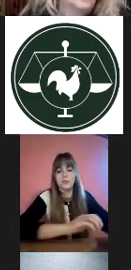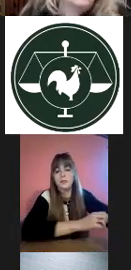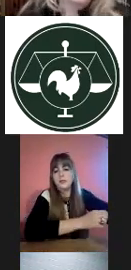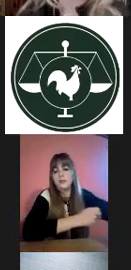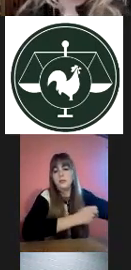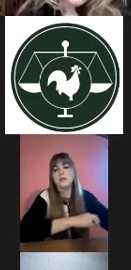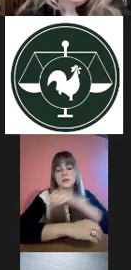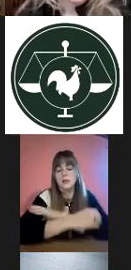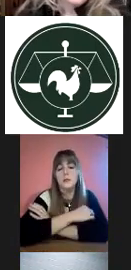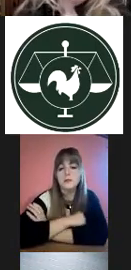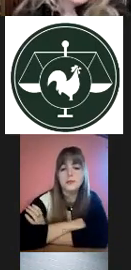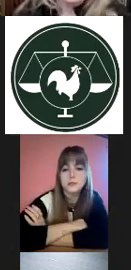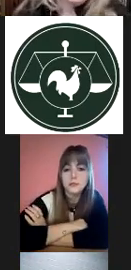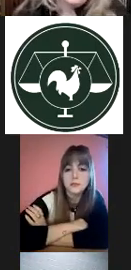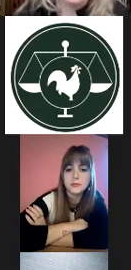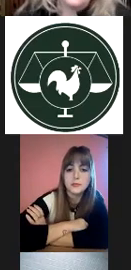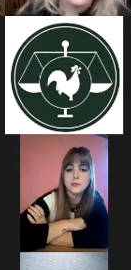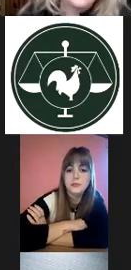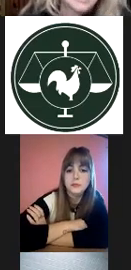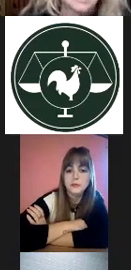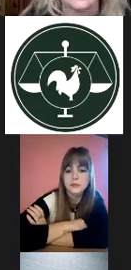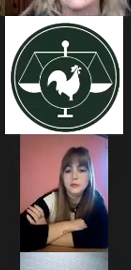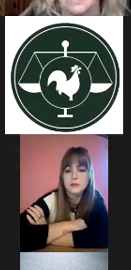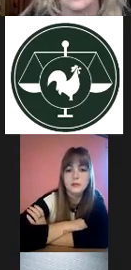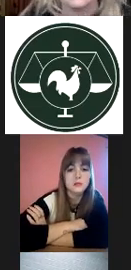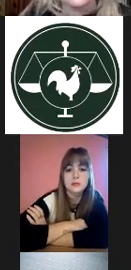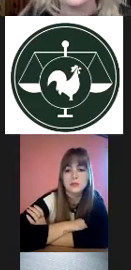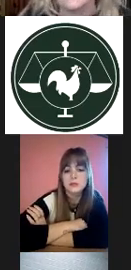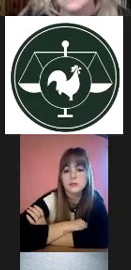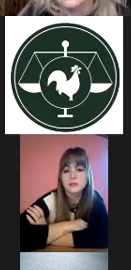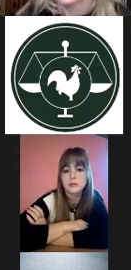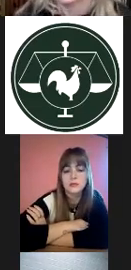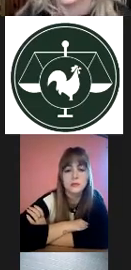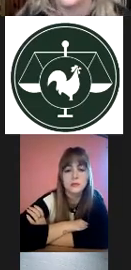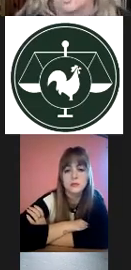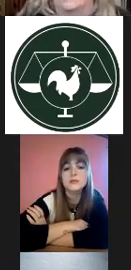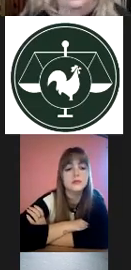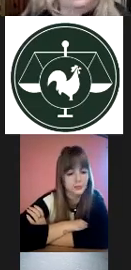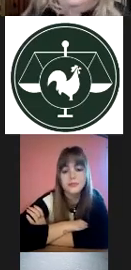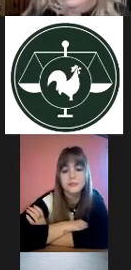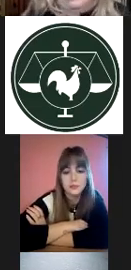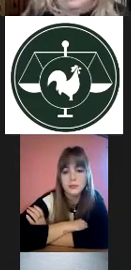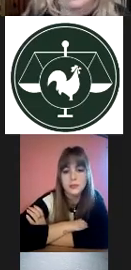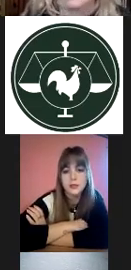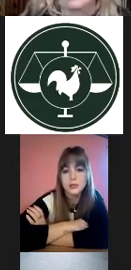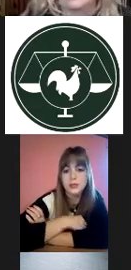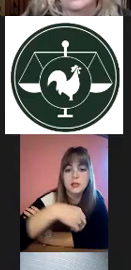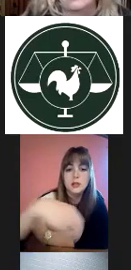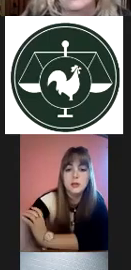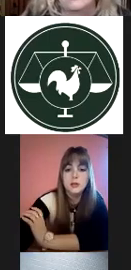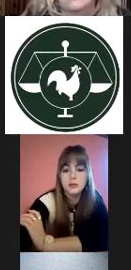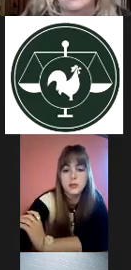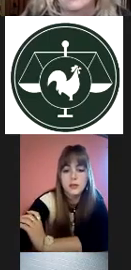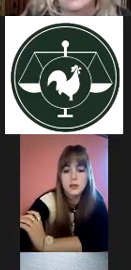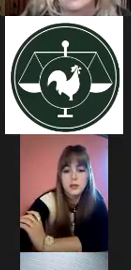mucho. Sí. Es mucho las ventajas de castrar de manera temprana son enormes. Sí, sí, sí, es